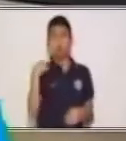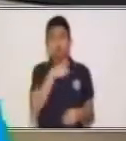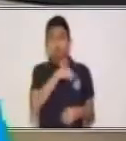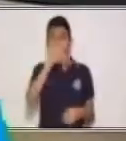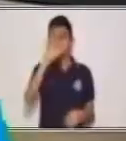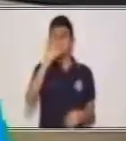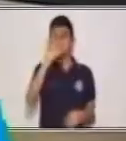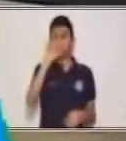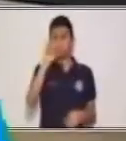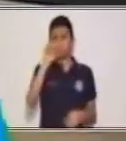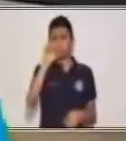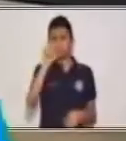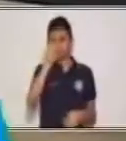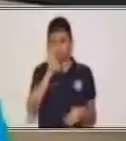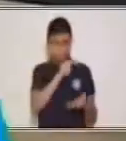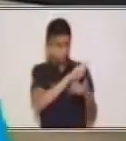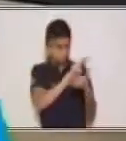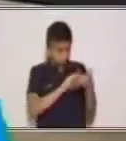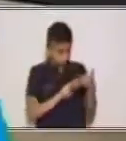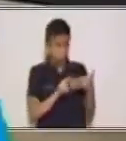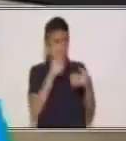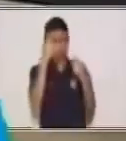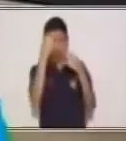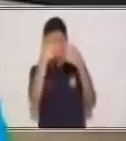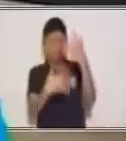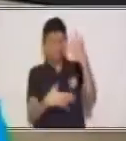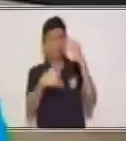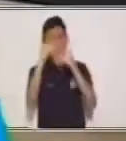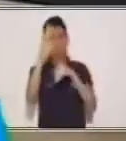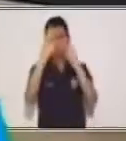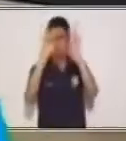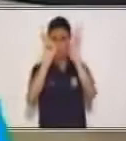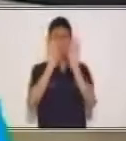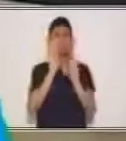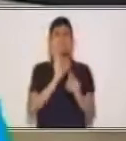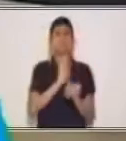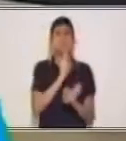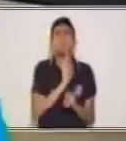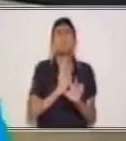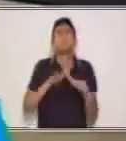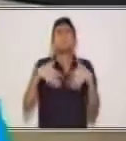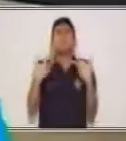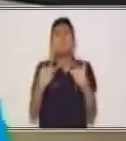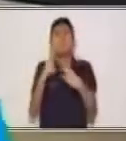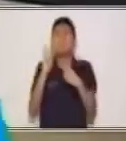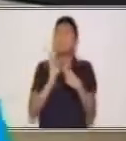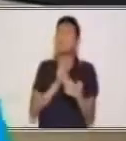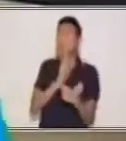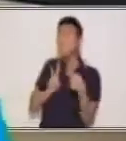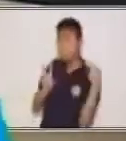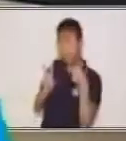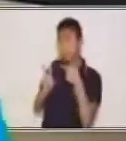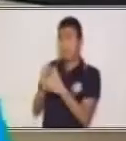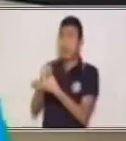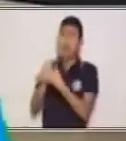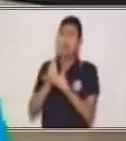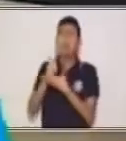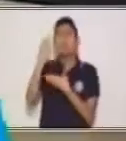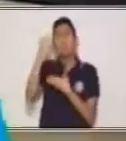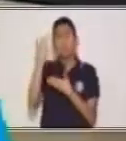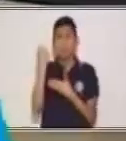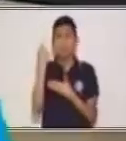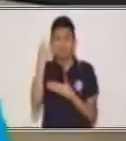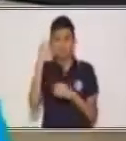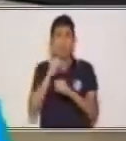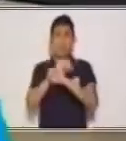libro. O sea, tiene mucho que ver con el verbo, porque el verbo nos ayuda a descubrir quién es la persona que está